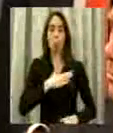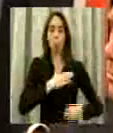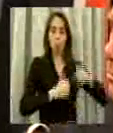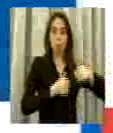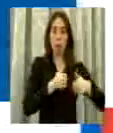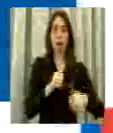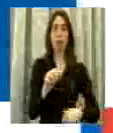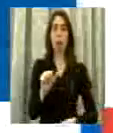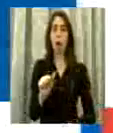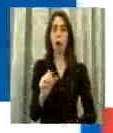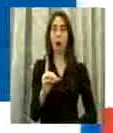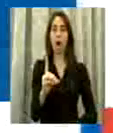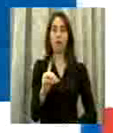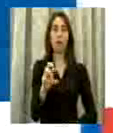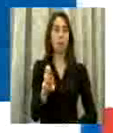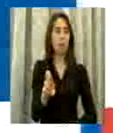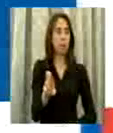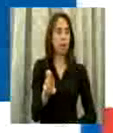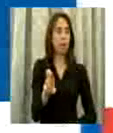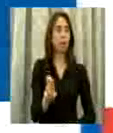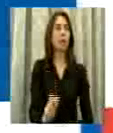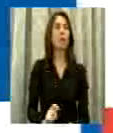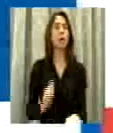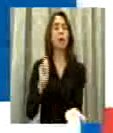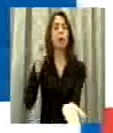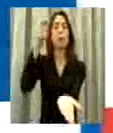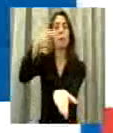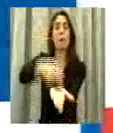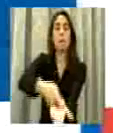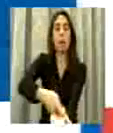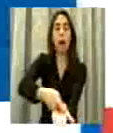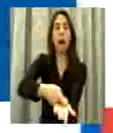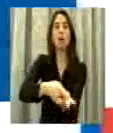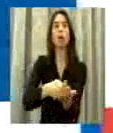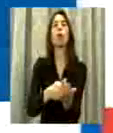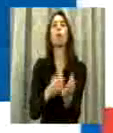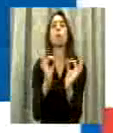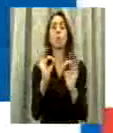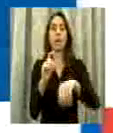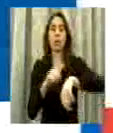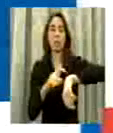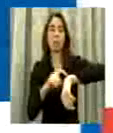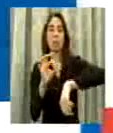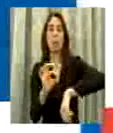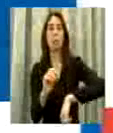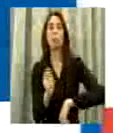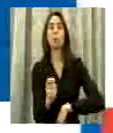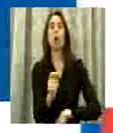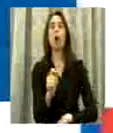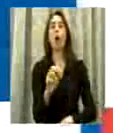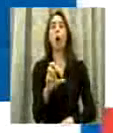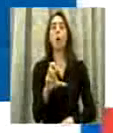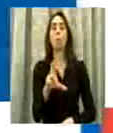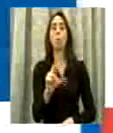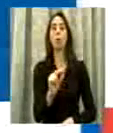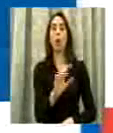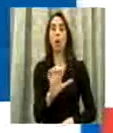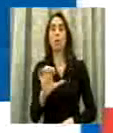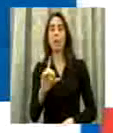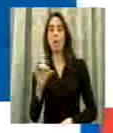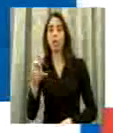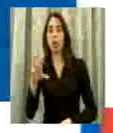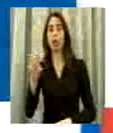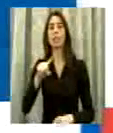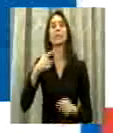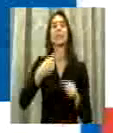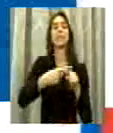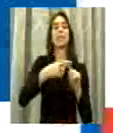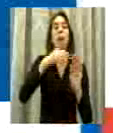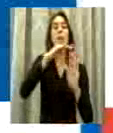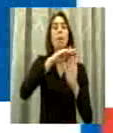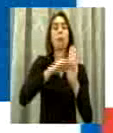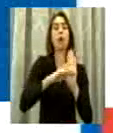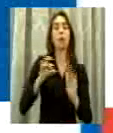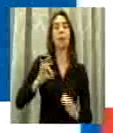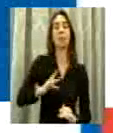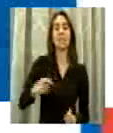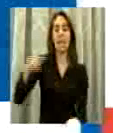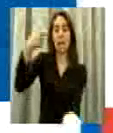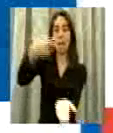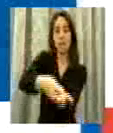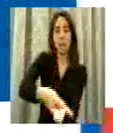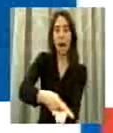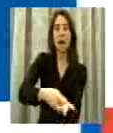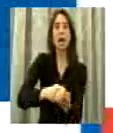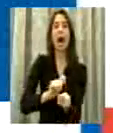ADP. El pago oportuno a proveedores, el programa Chile Paga. La reforma a los